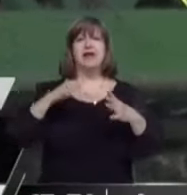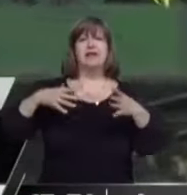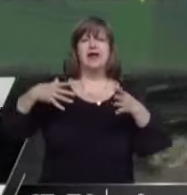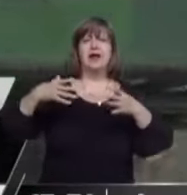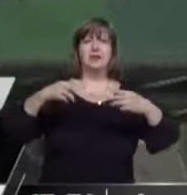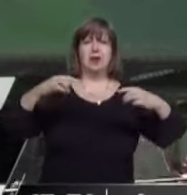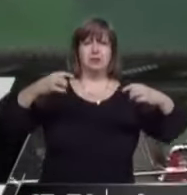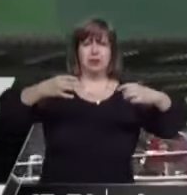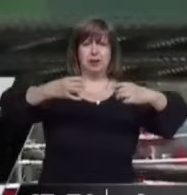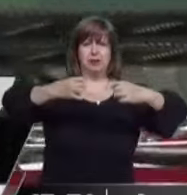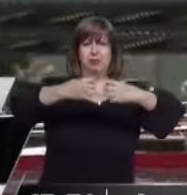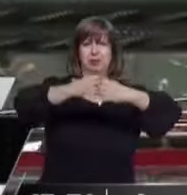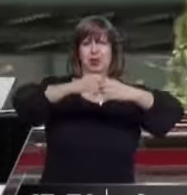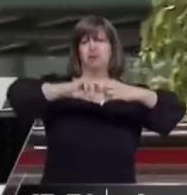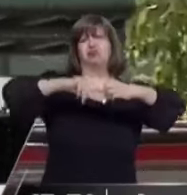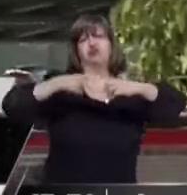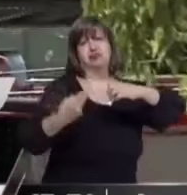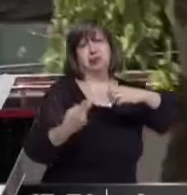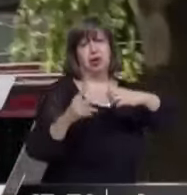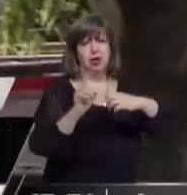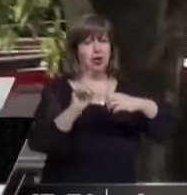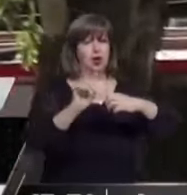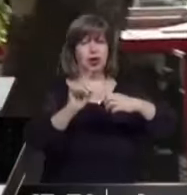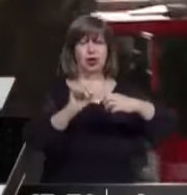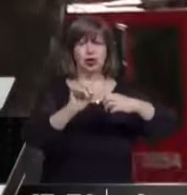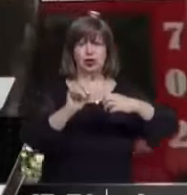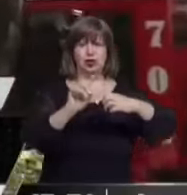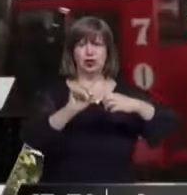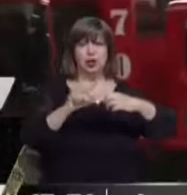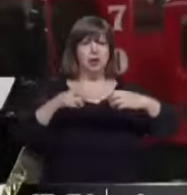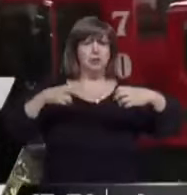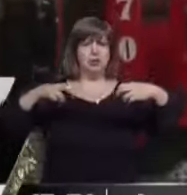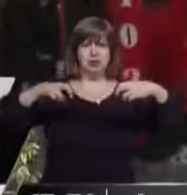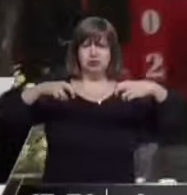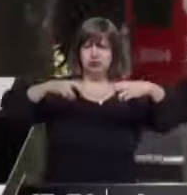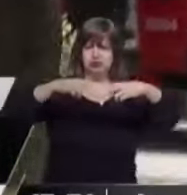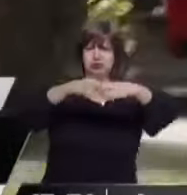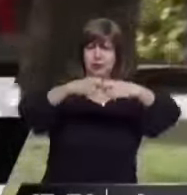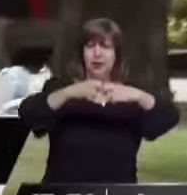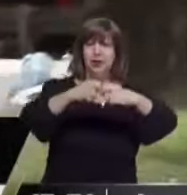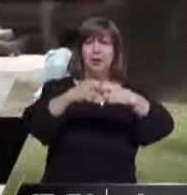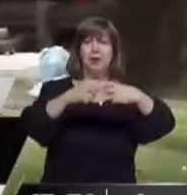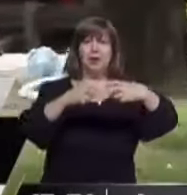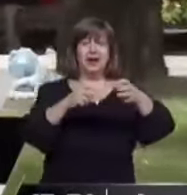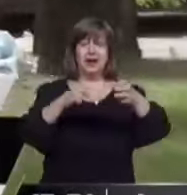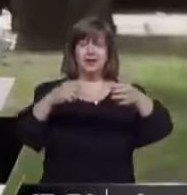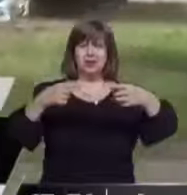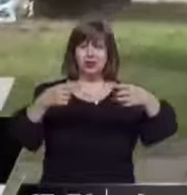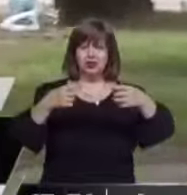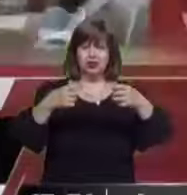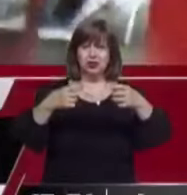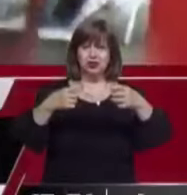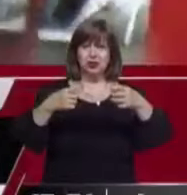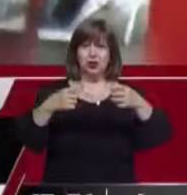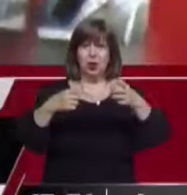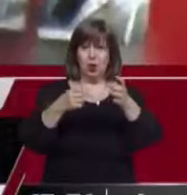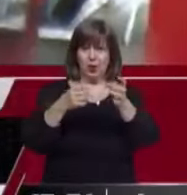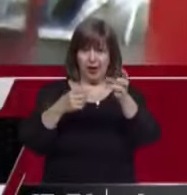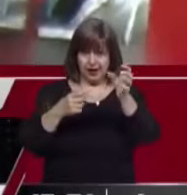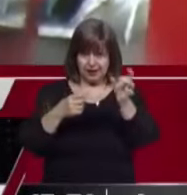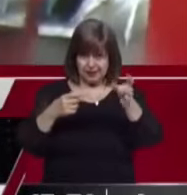acá no hubo descarrilamiento previo al choque porque en realidad es una formación que choca a